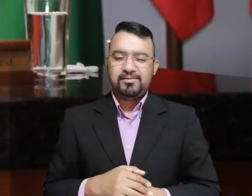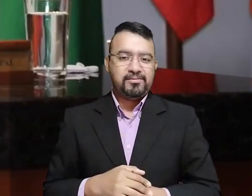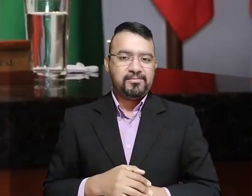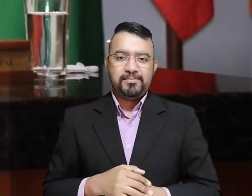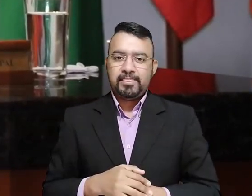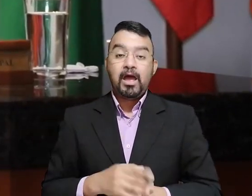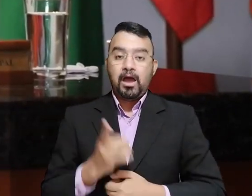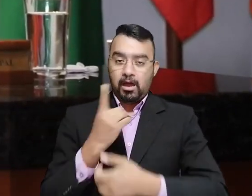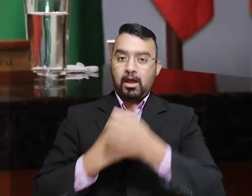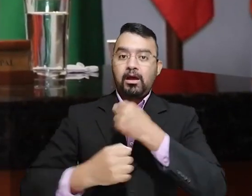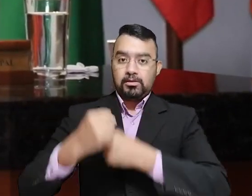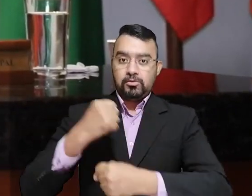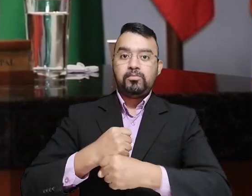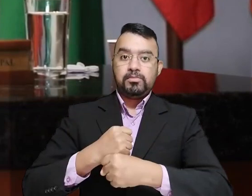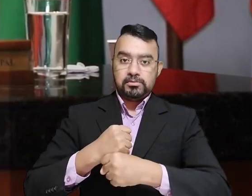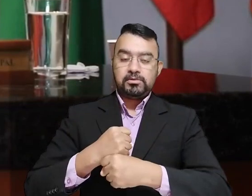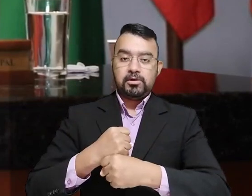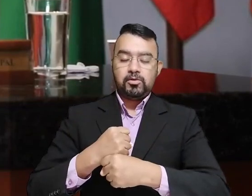país,